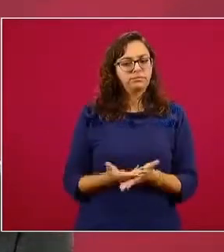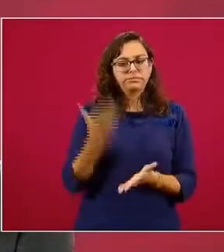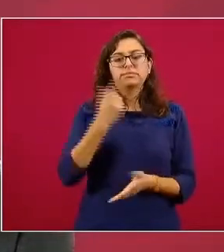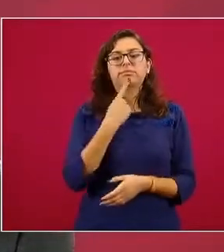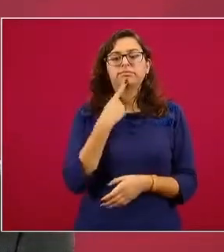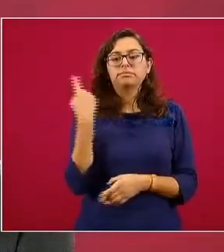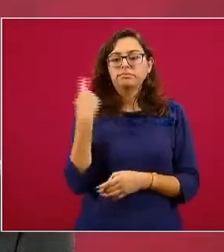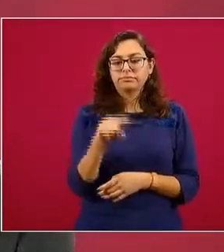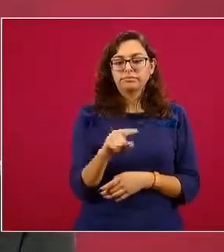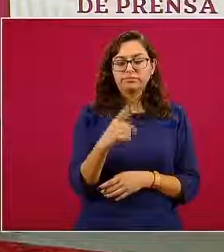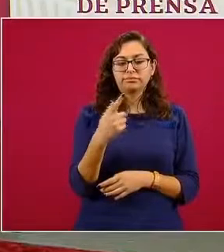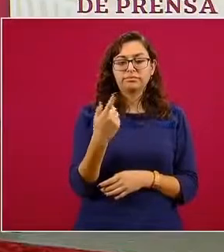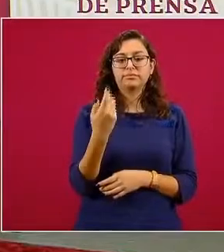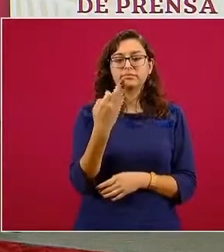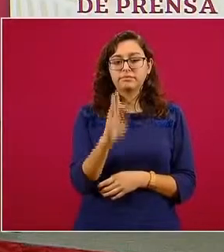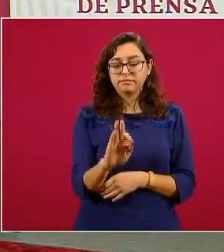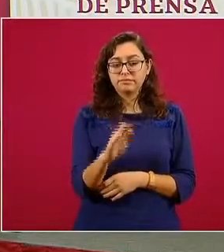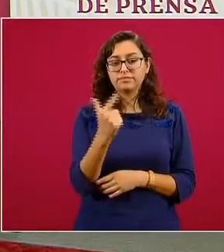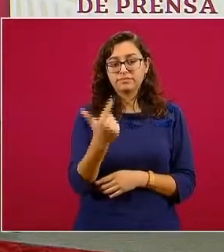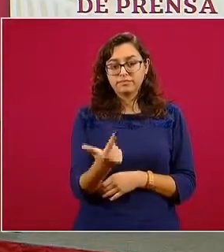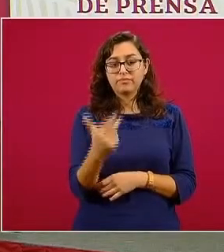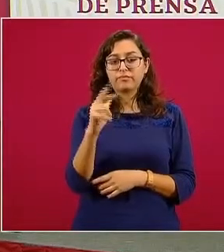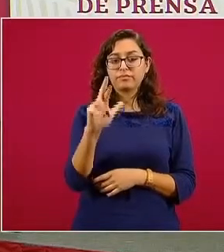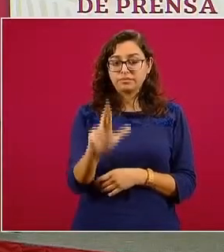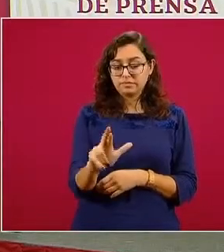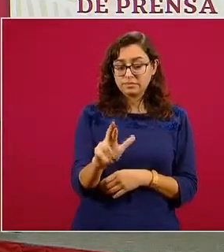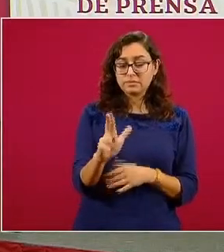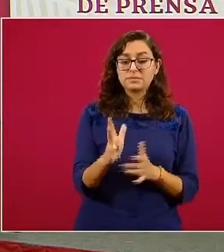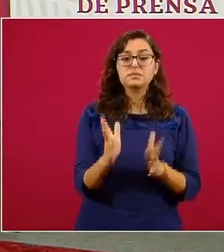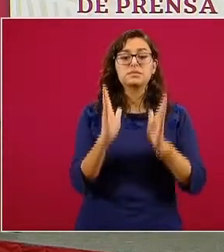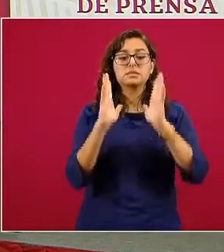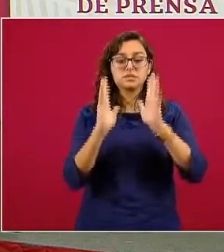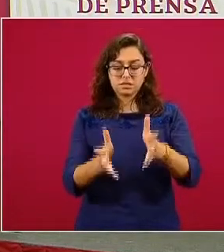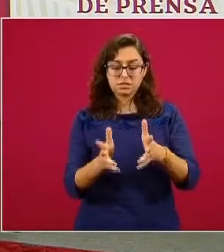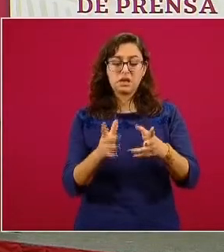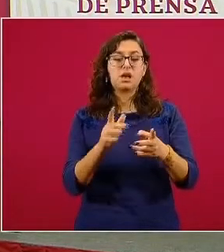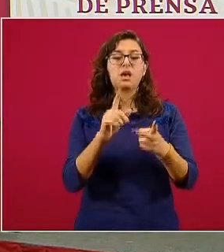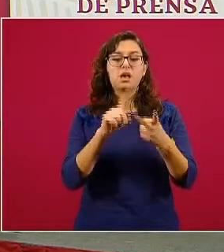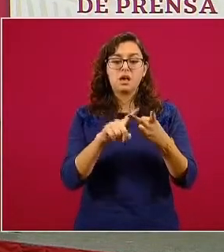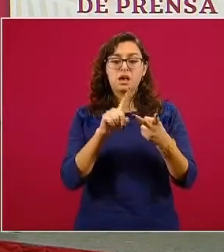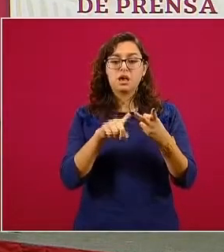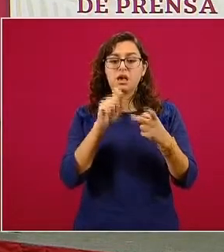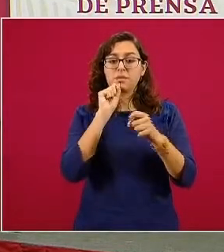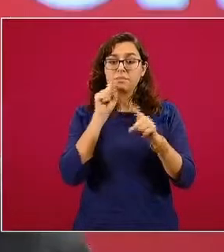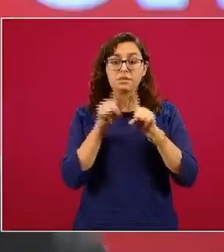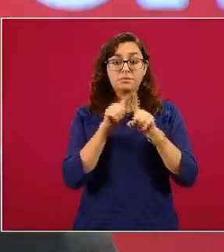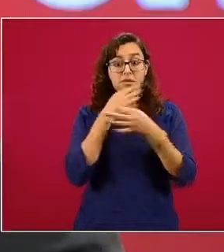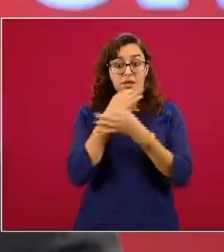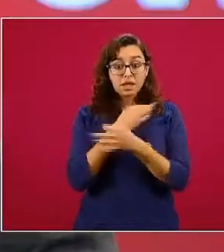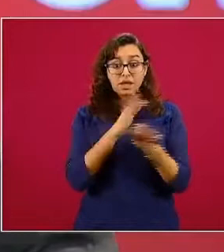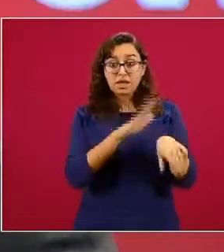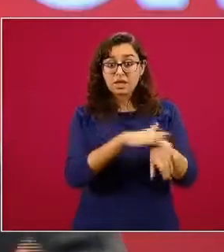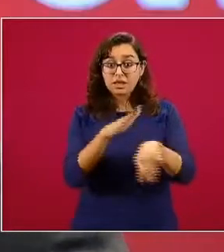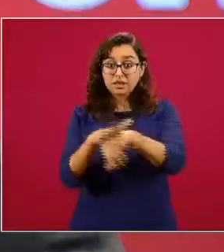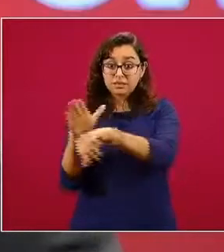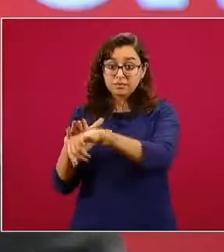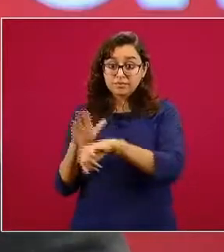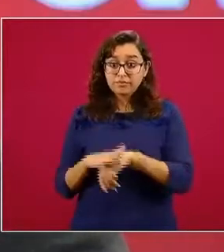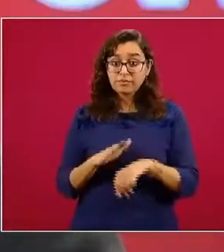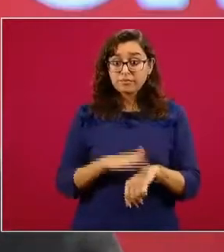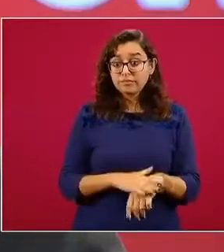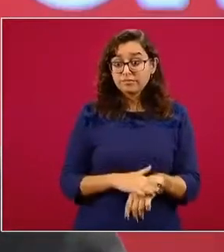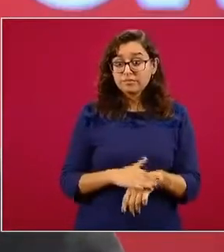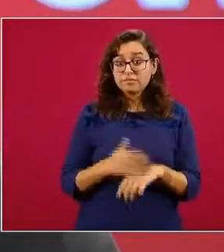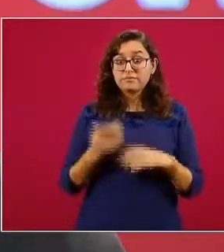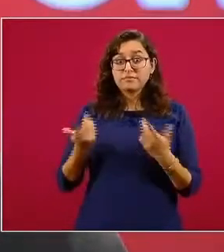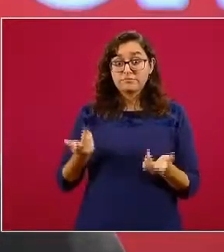Procuraduría General, a la Fiscalía General de la República, y también se emitió una alerta sanitaria respecto a la posible